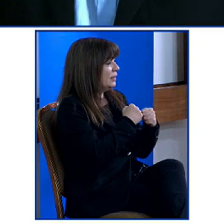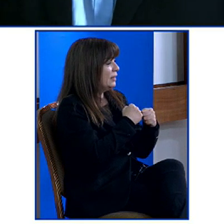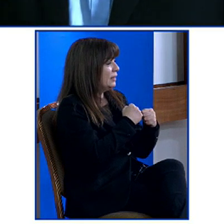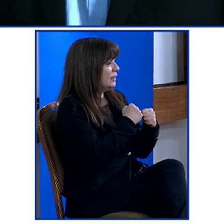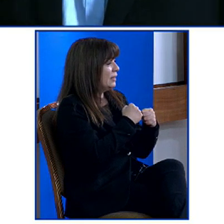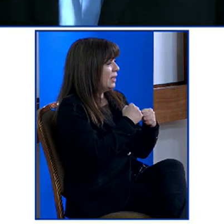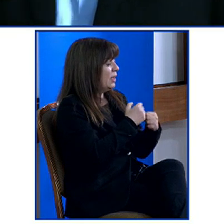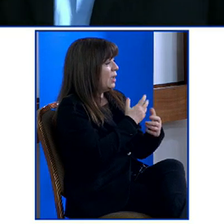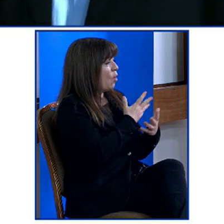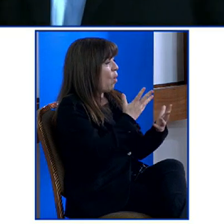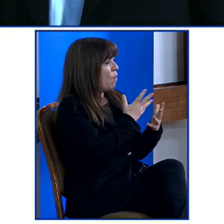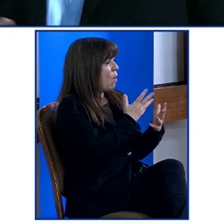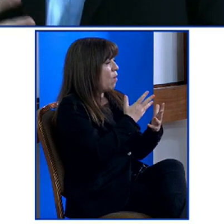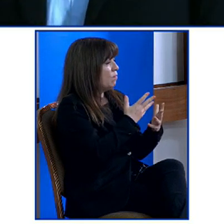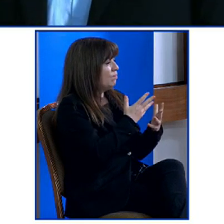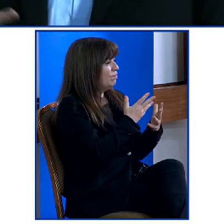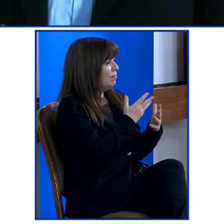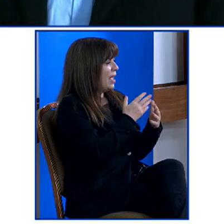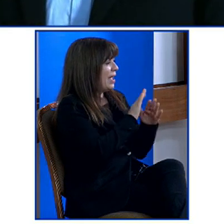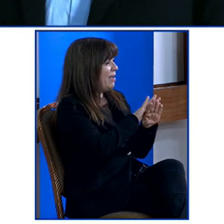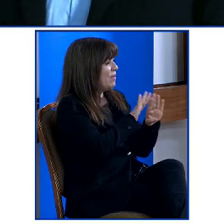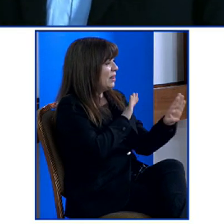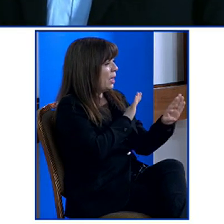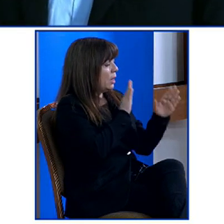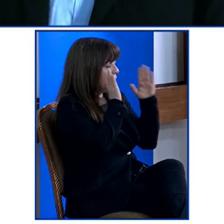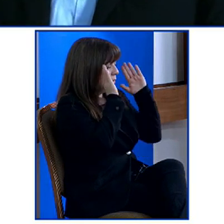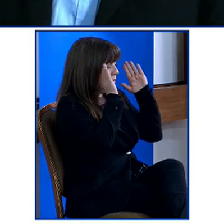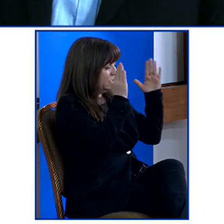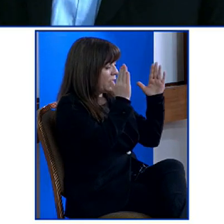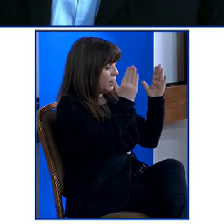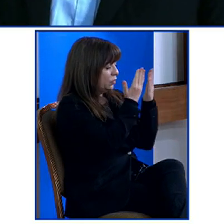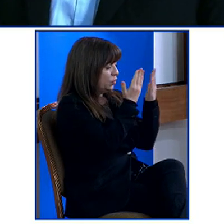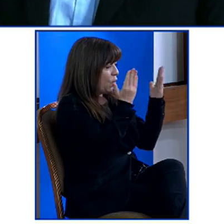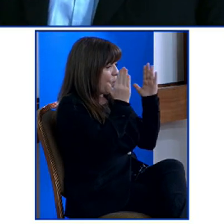básicamente reducir el sesgo de utilizar metodologías distintas.